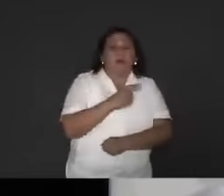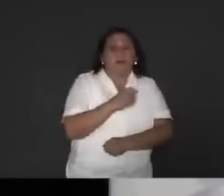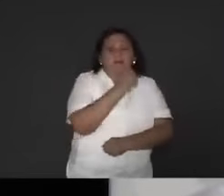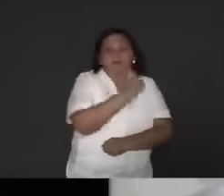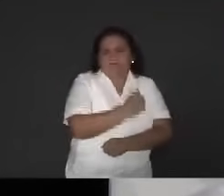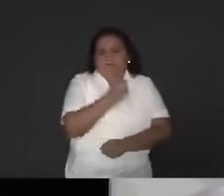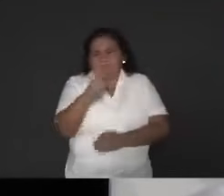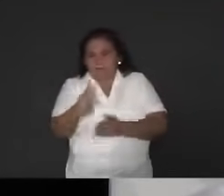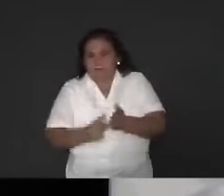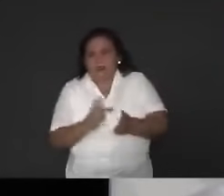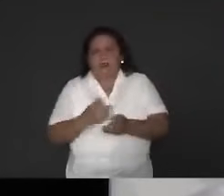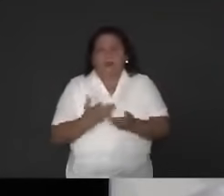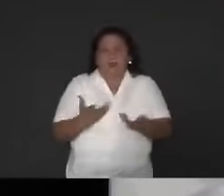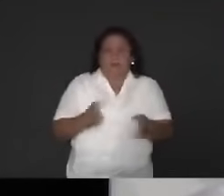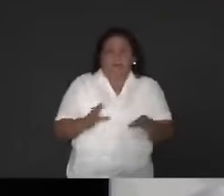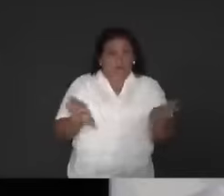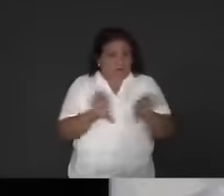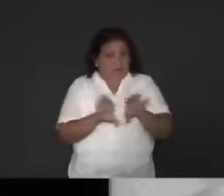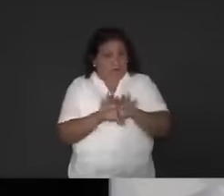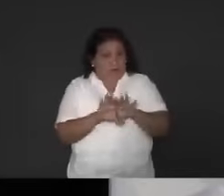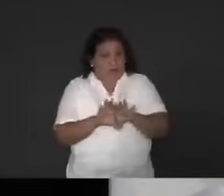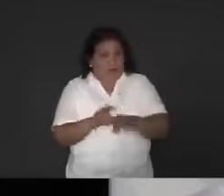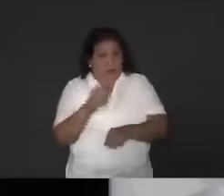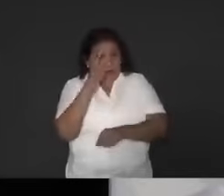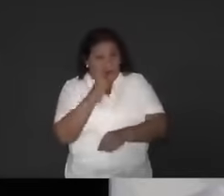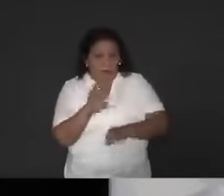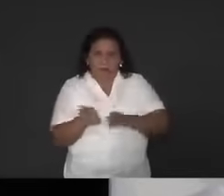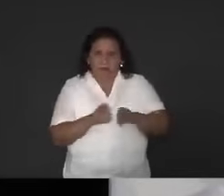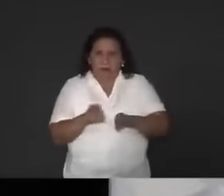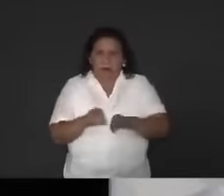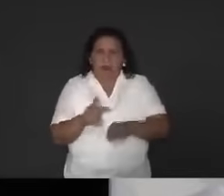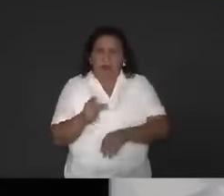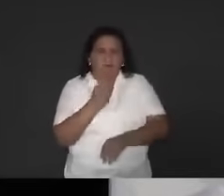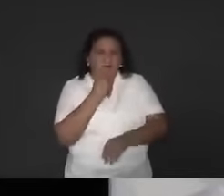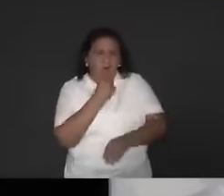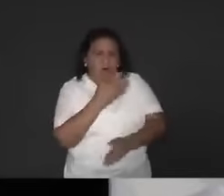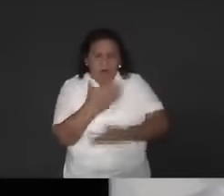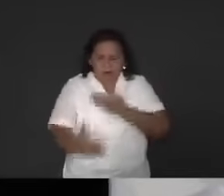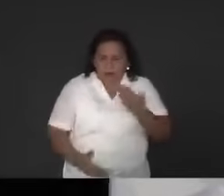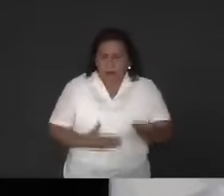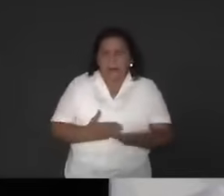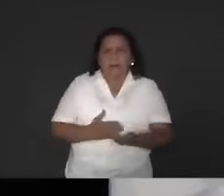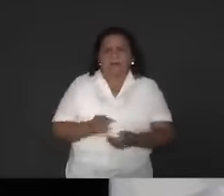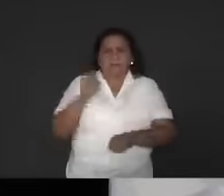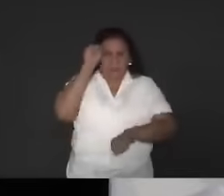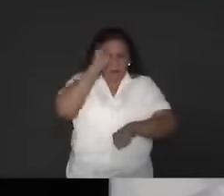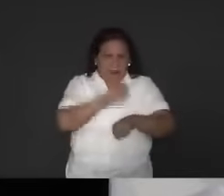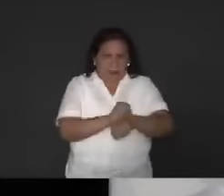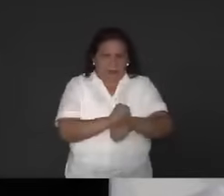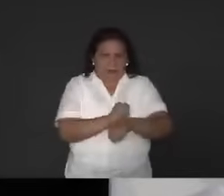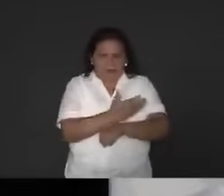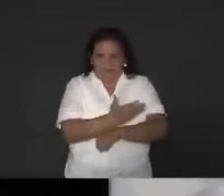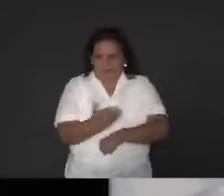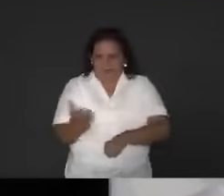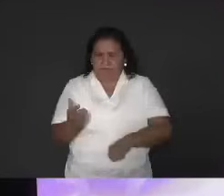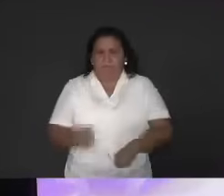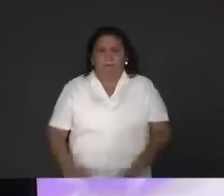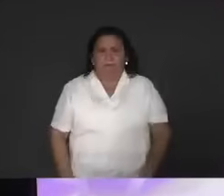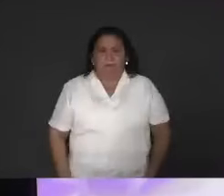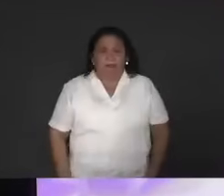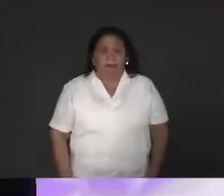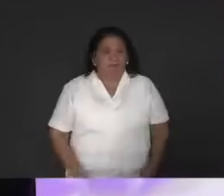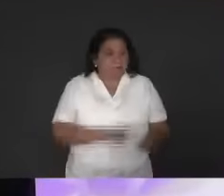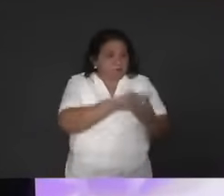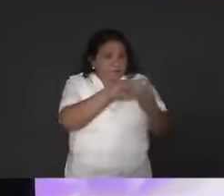más las condiciones en las cuales trabajan los servidores de la Secretaría de Seguridad Pública. ¿Alguien más quiere